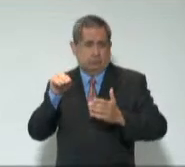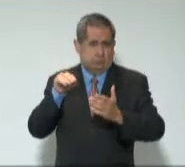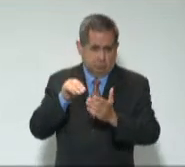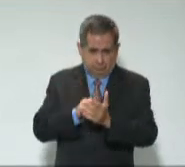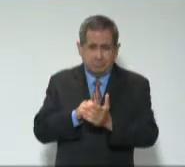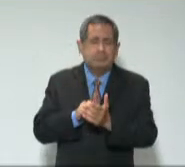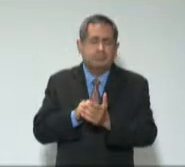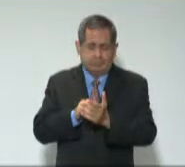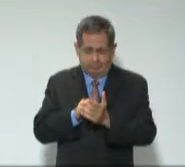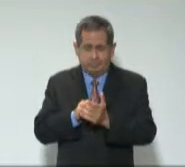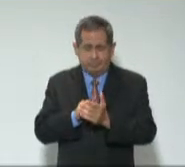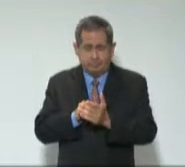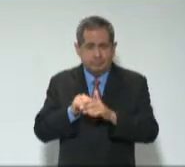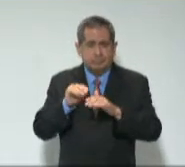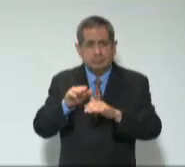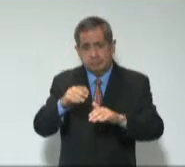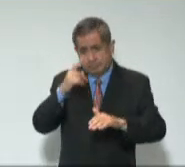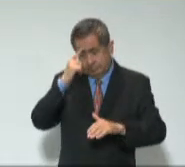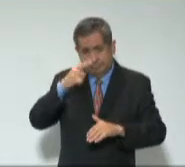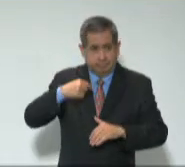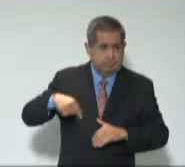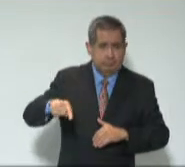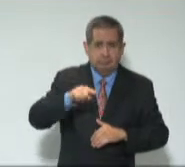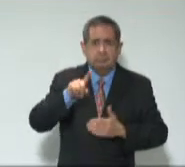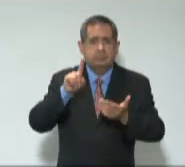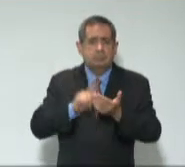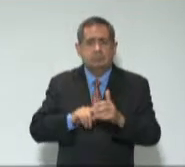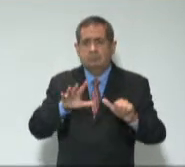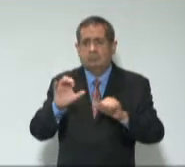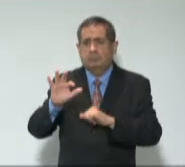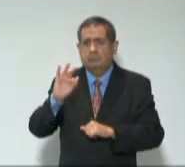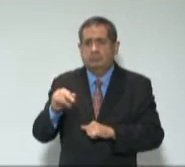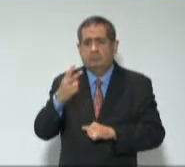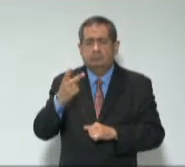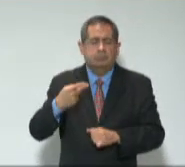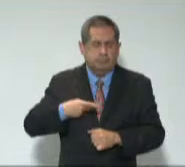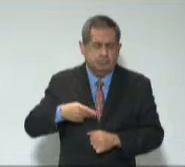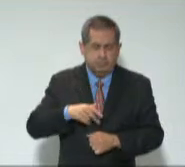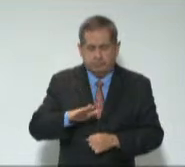adicionales en nuestra región con 1642